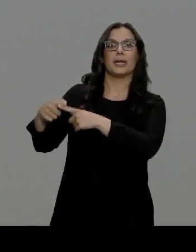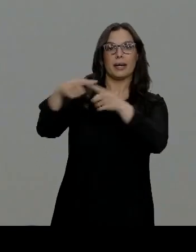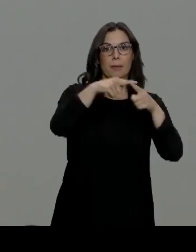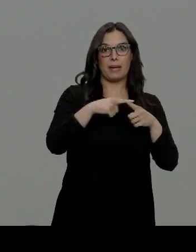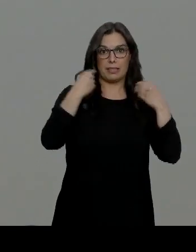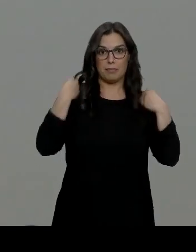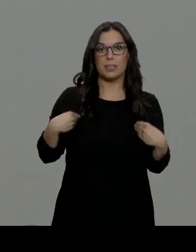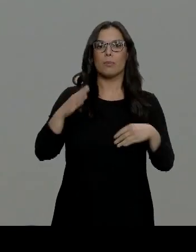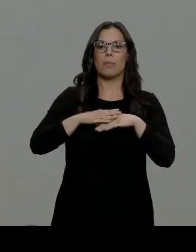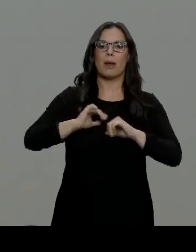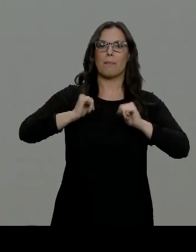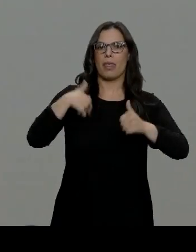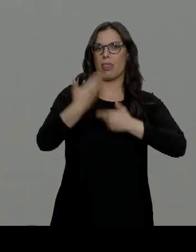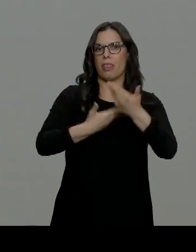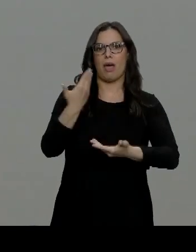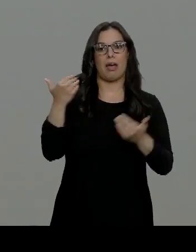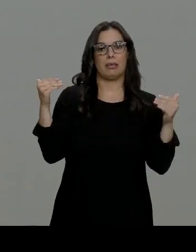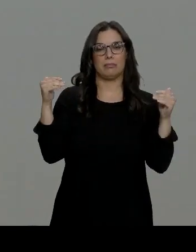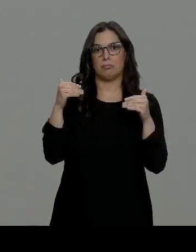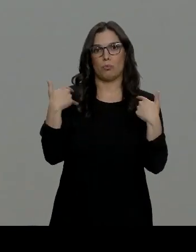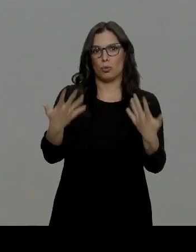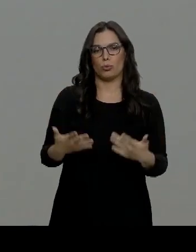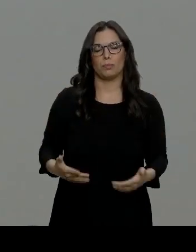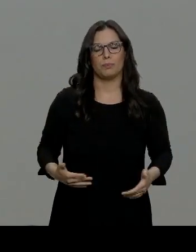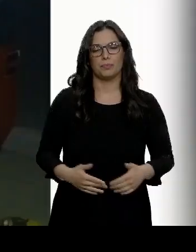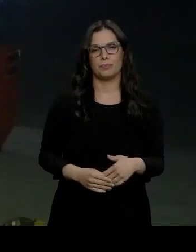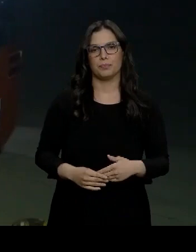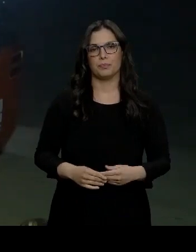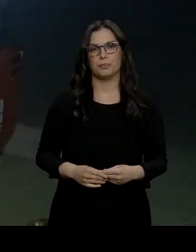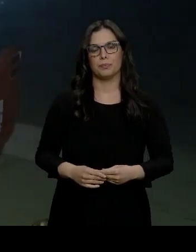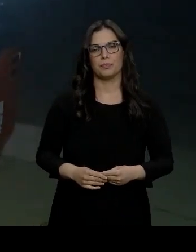para aplicarlas lo antes posible.